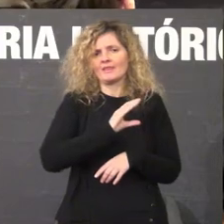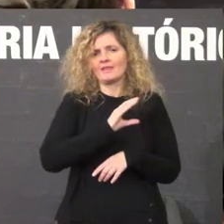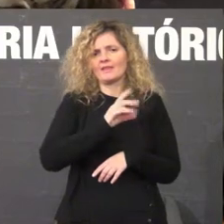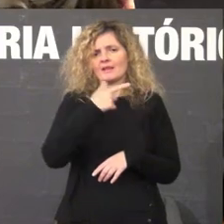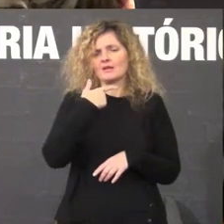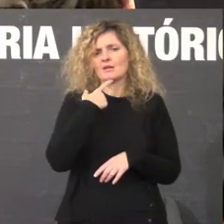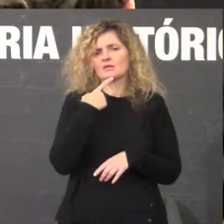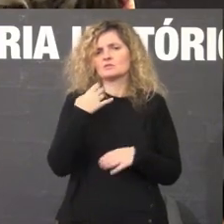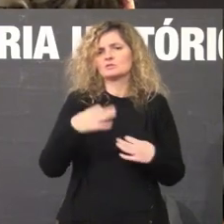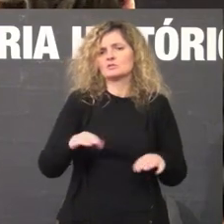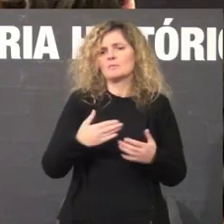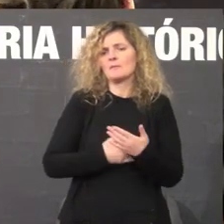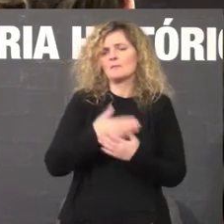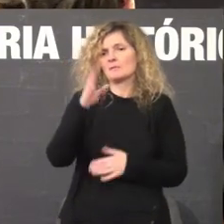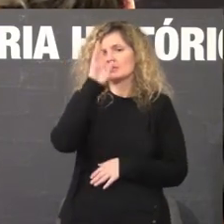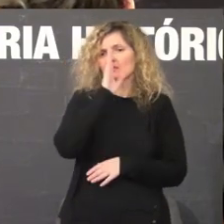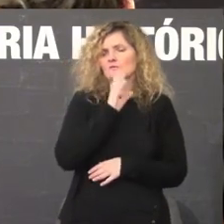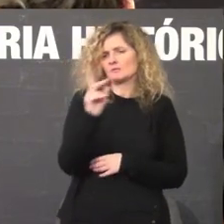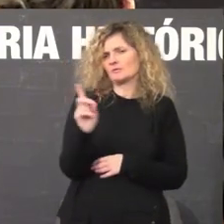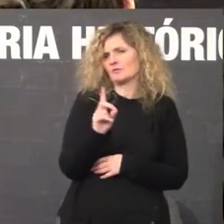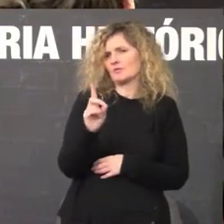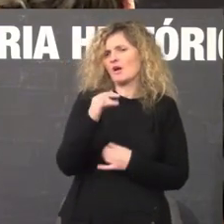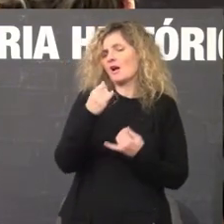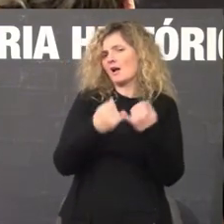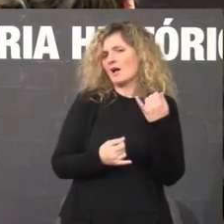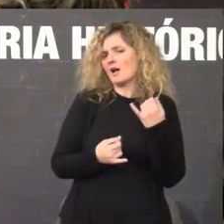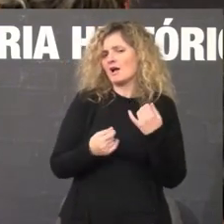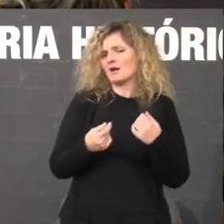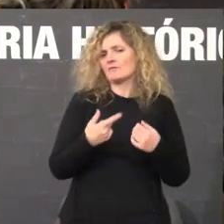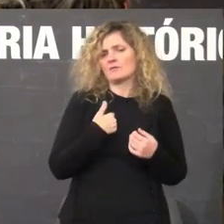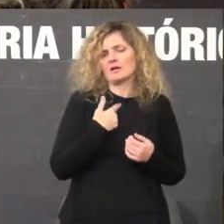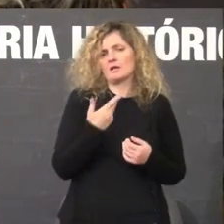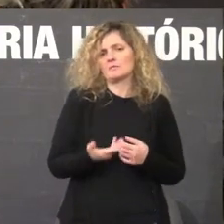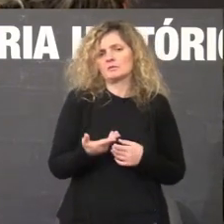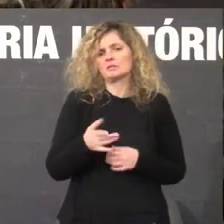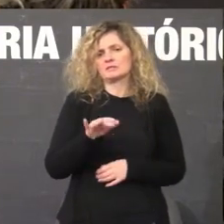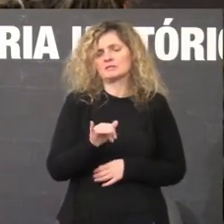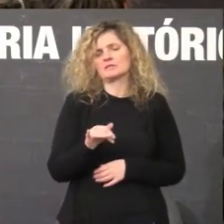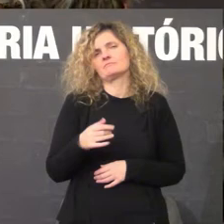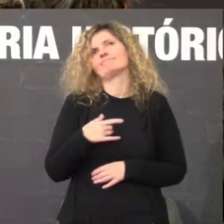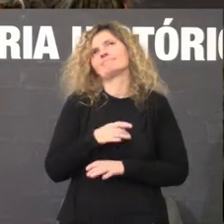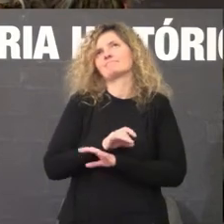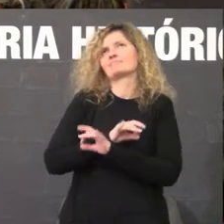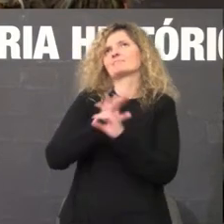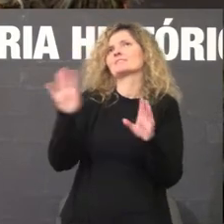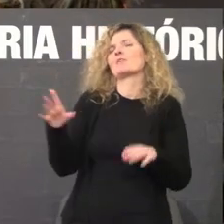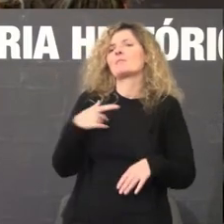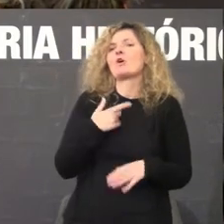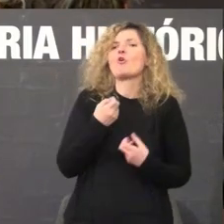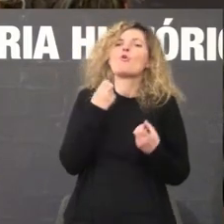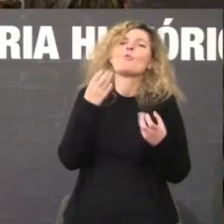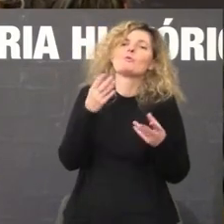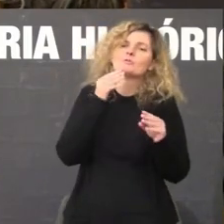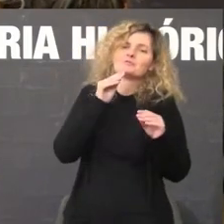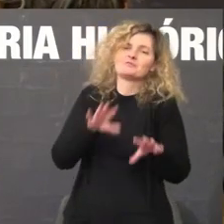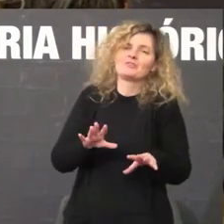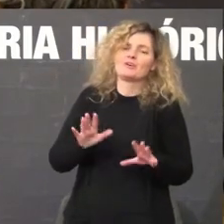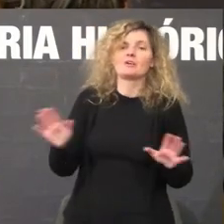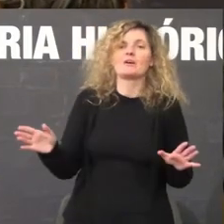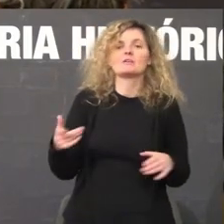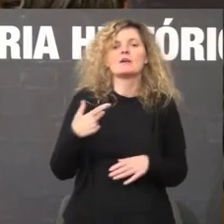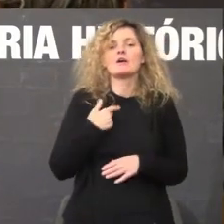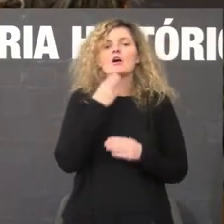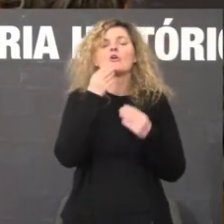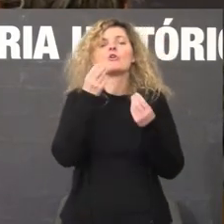de simple prensa rosa, ¿no? Al final sí que nos tienen que importar. Claro. No, yo lo que he hecho ha sido contar la historia. Contar